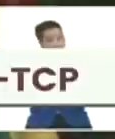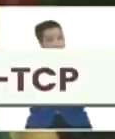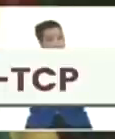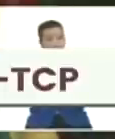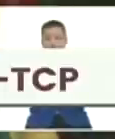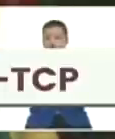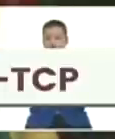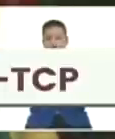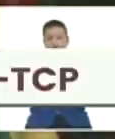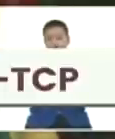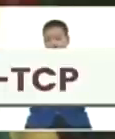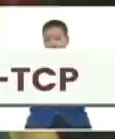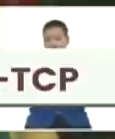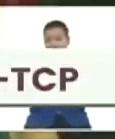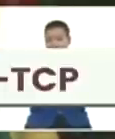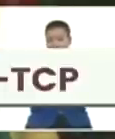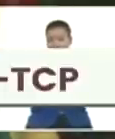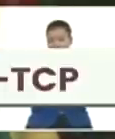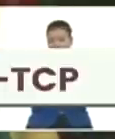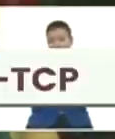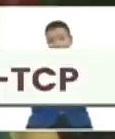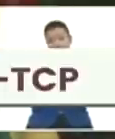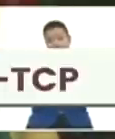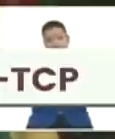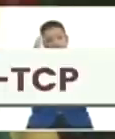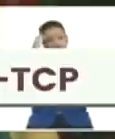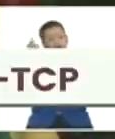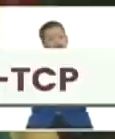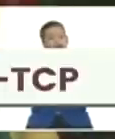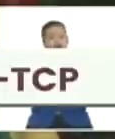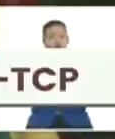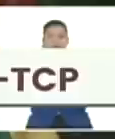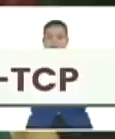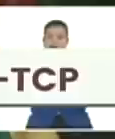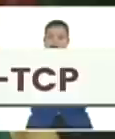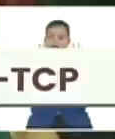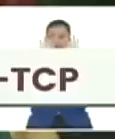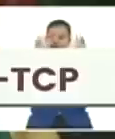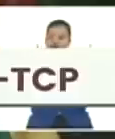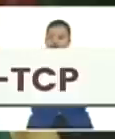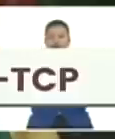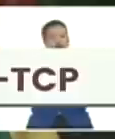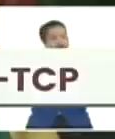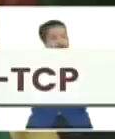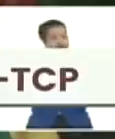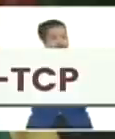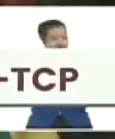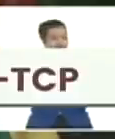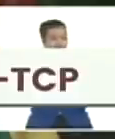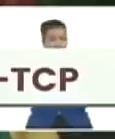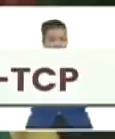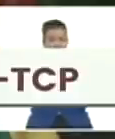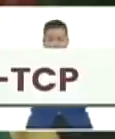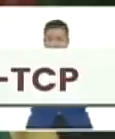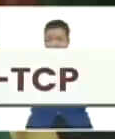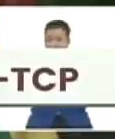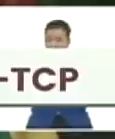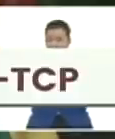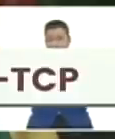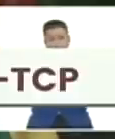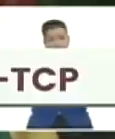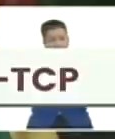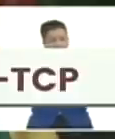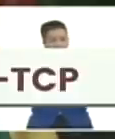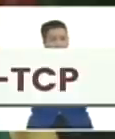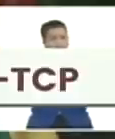en asuntos internos, y con una paz mundial basada en el respeto mutuo y el reconocimiento del pluralismo político, económico, social